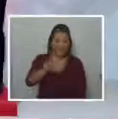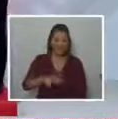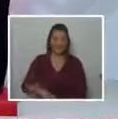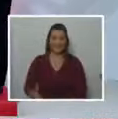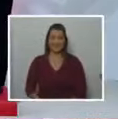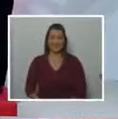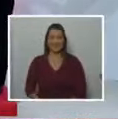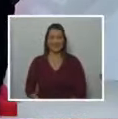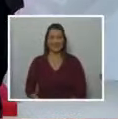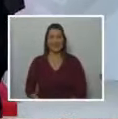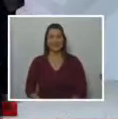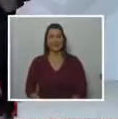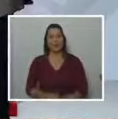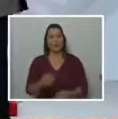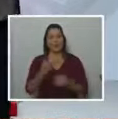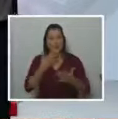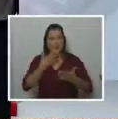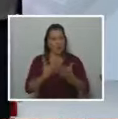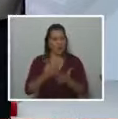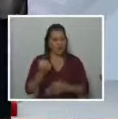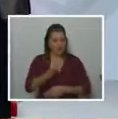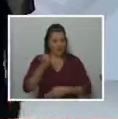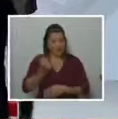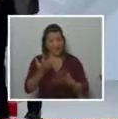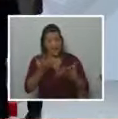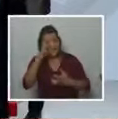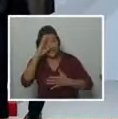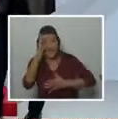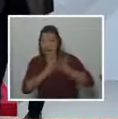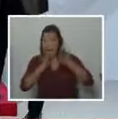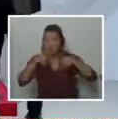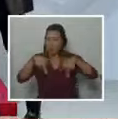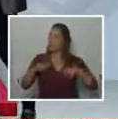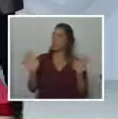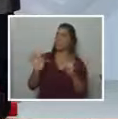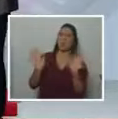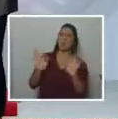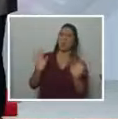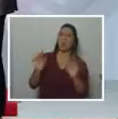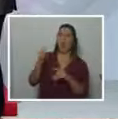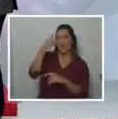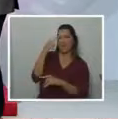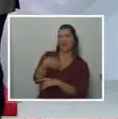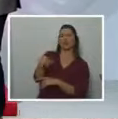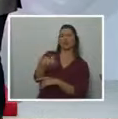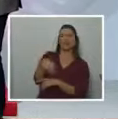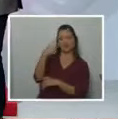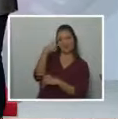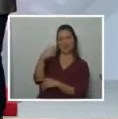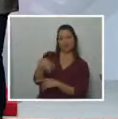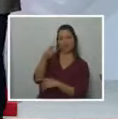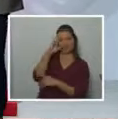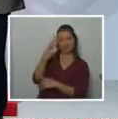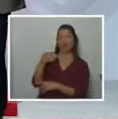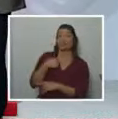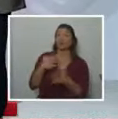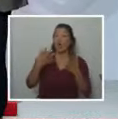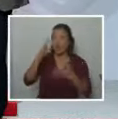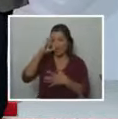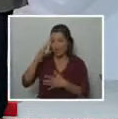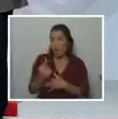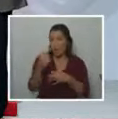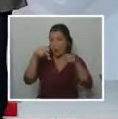1, 2 y 3. Se va con buena fuerza, doña Lidia. ¿Tiene saludos para alguien? No. Para ustedes nomás. Gracias, yo sí quiero saludar a